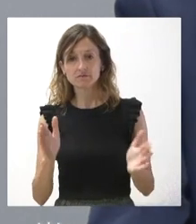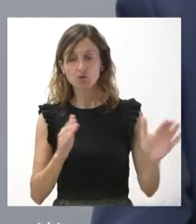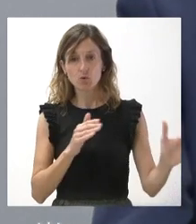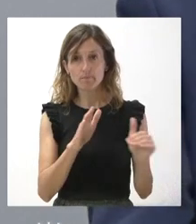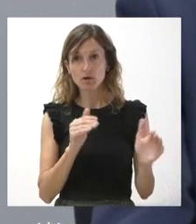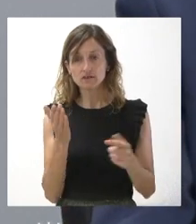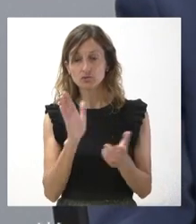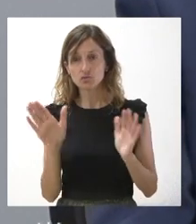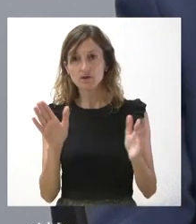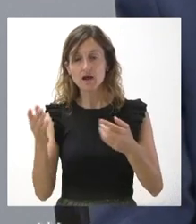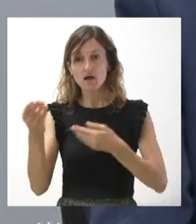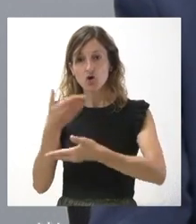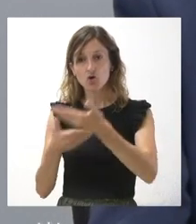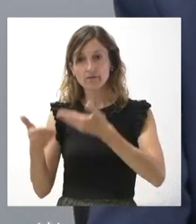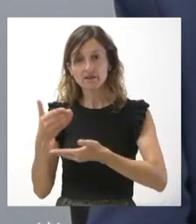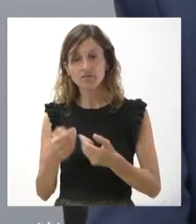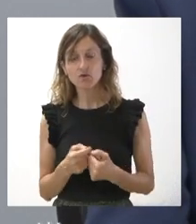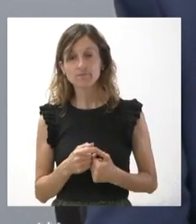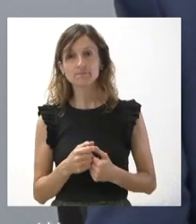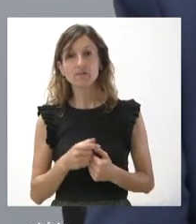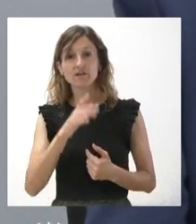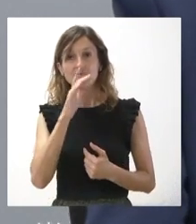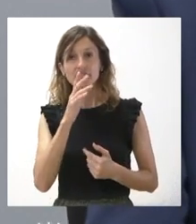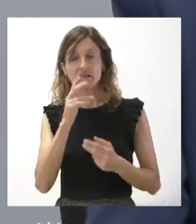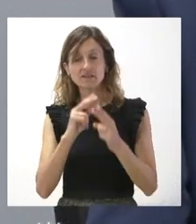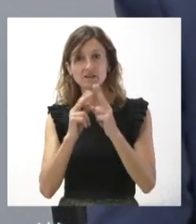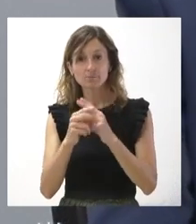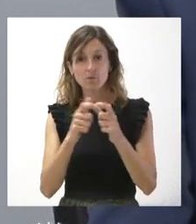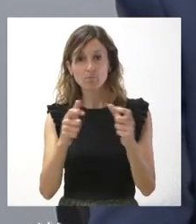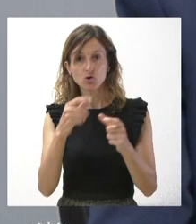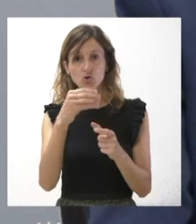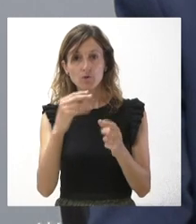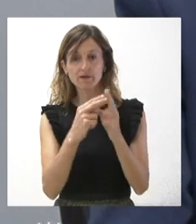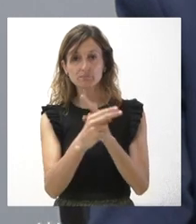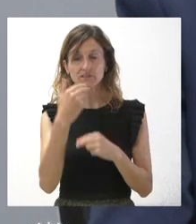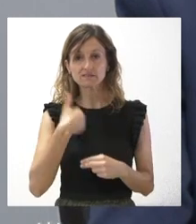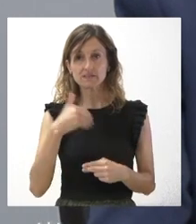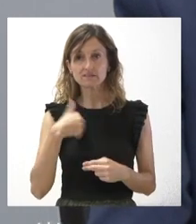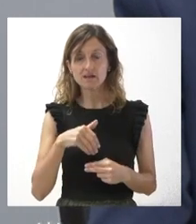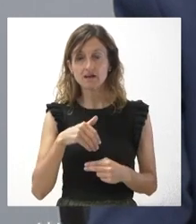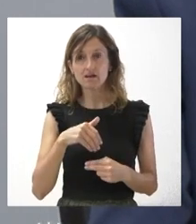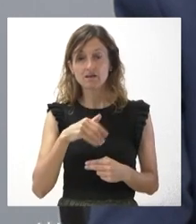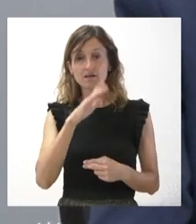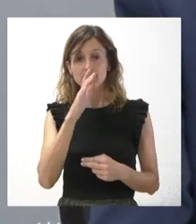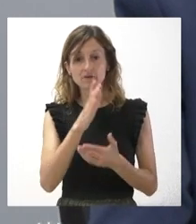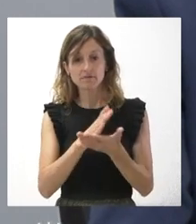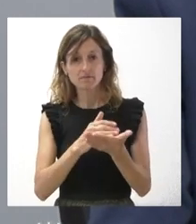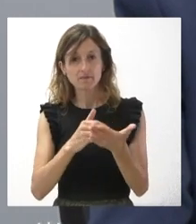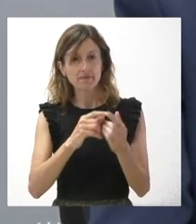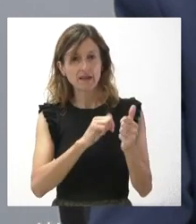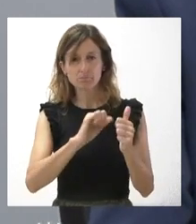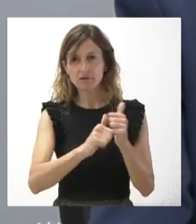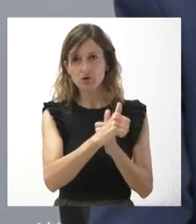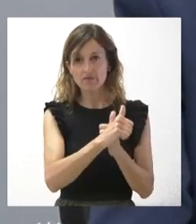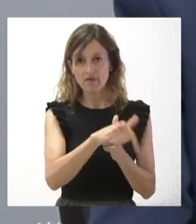tienen una cierta coordinación y por esa coordinación había que resolver antes el bono joven, que hemos resuelto, de las primeras comunidades autónomas en resolverlo,